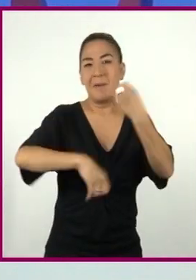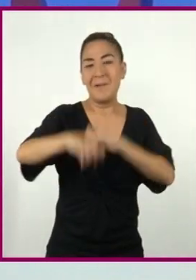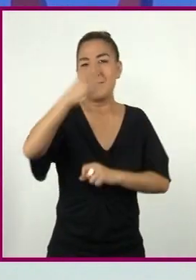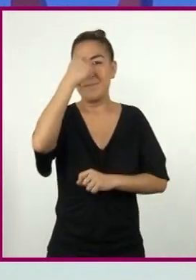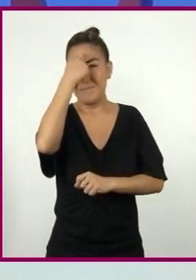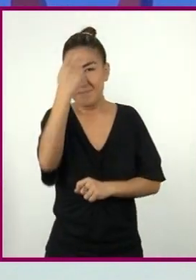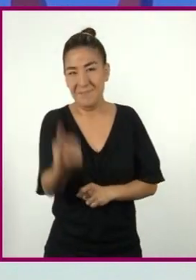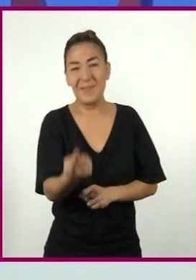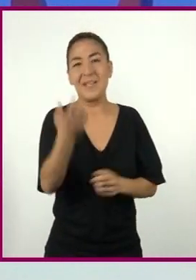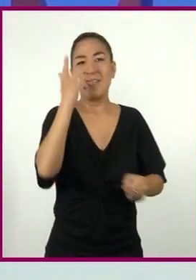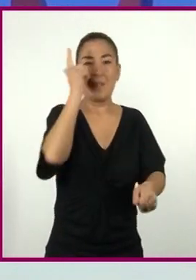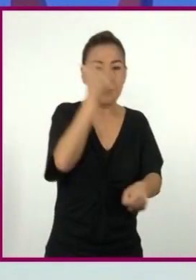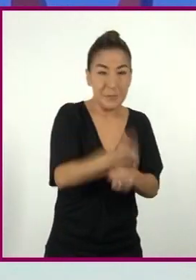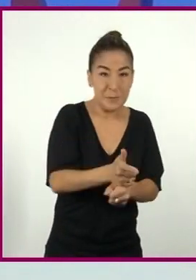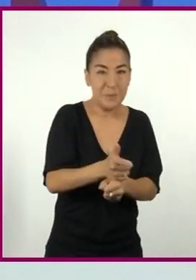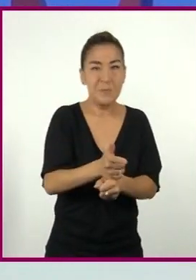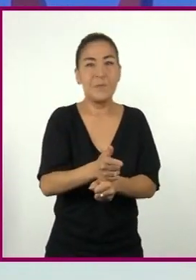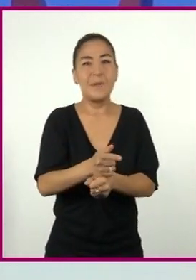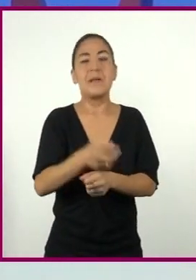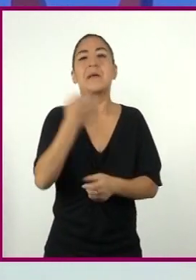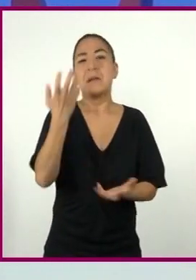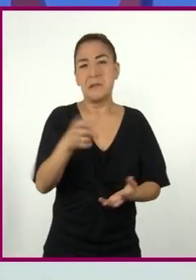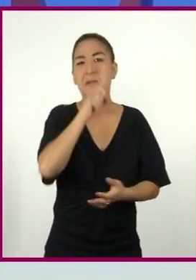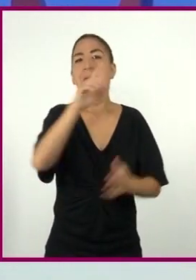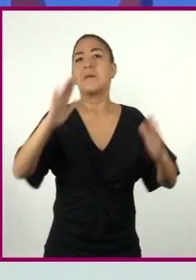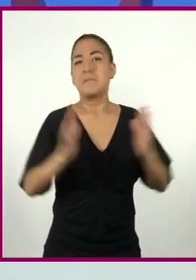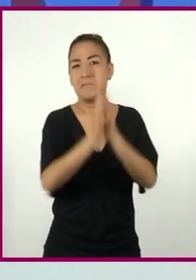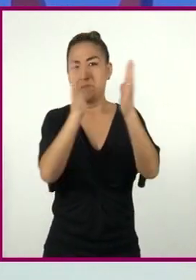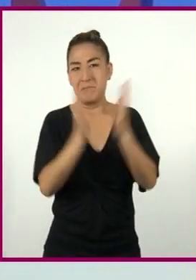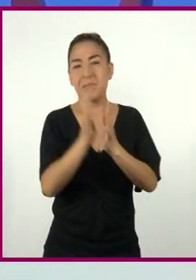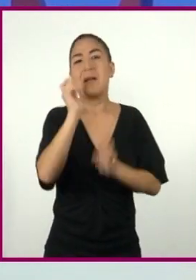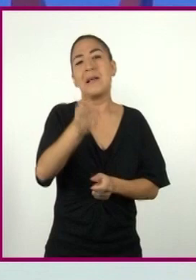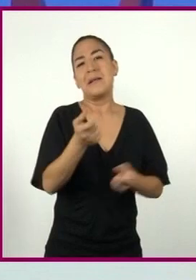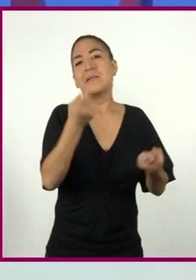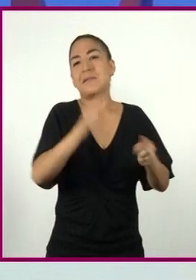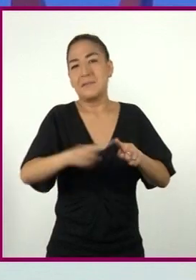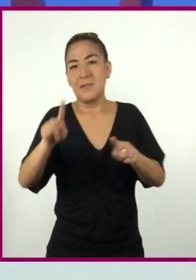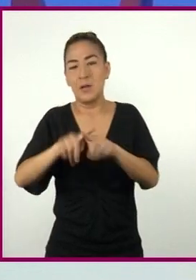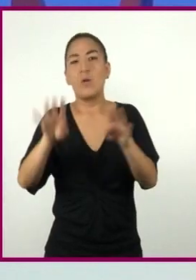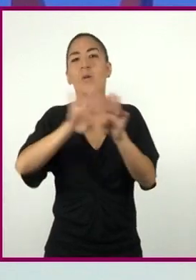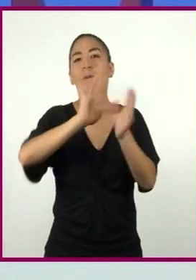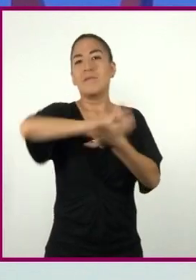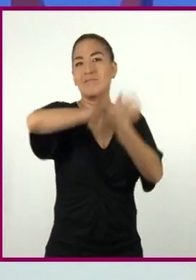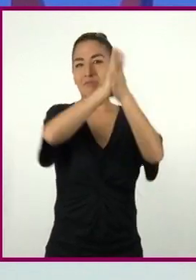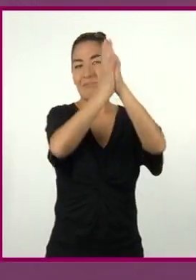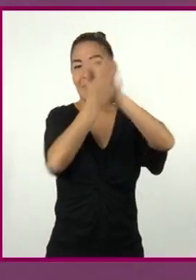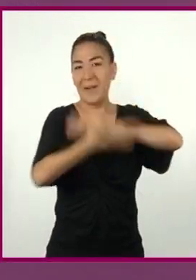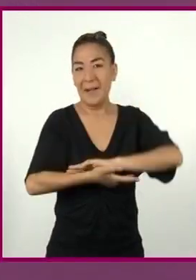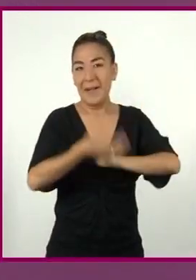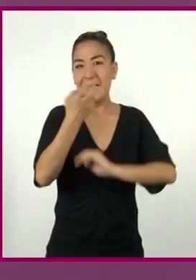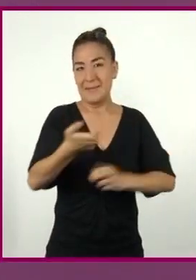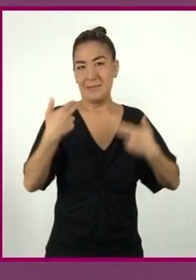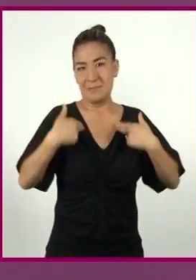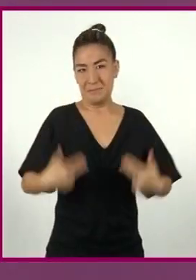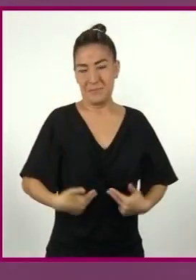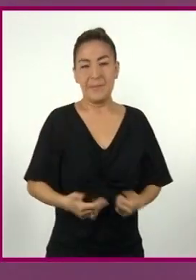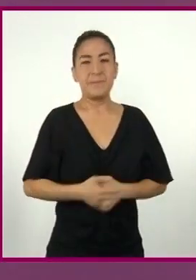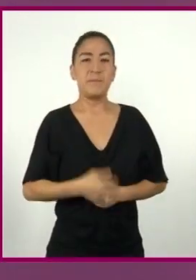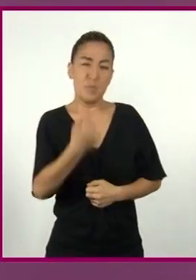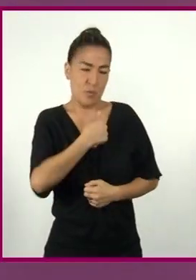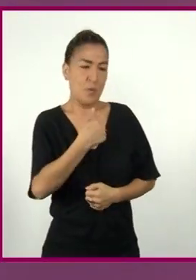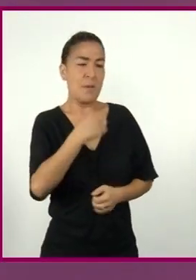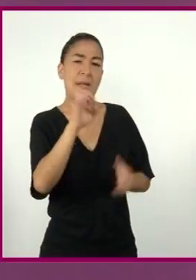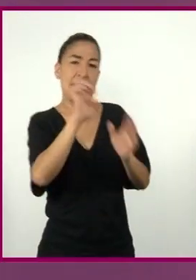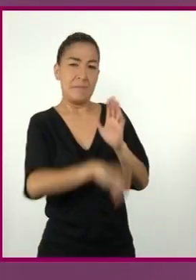inventos, descubrimientos o participado de alguna manera en la evolución de la humanidad. Yo podría decirle,